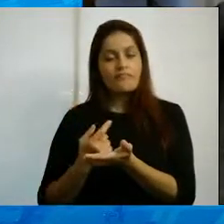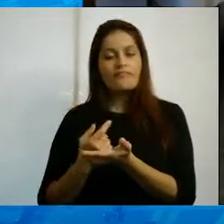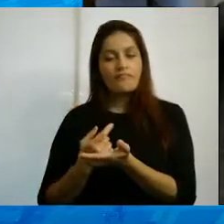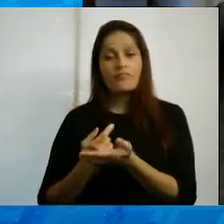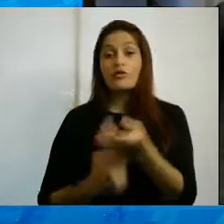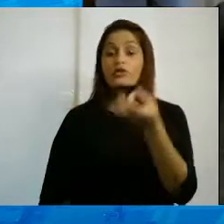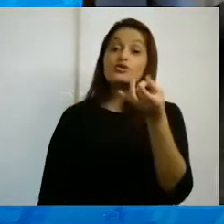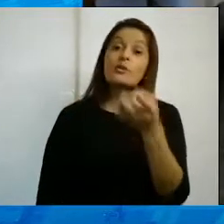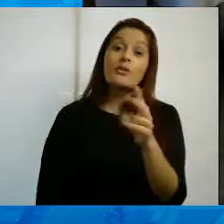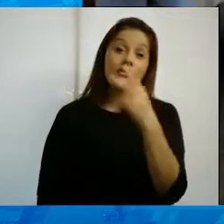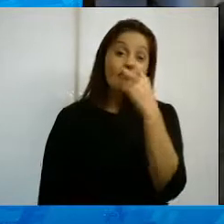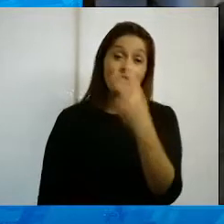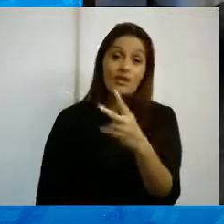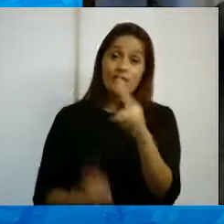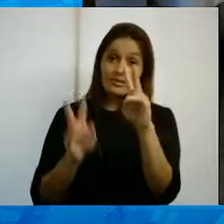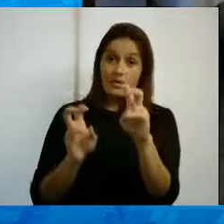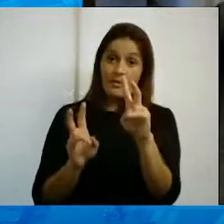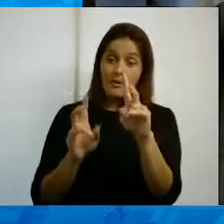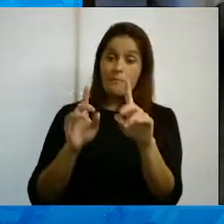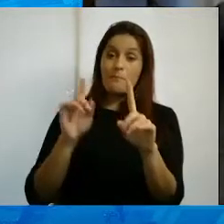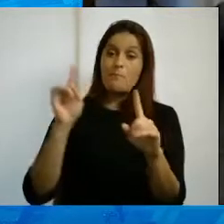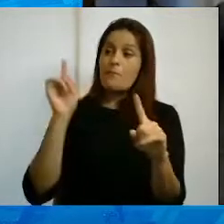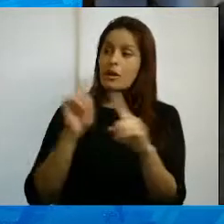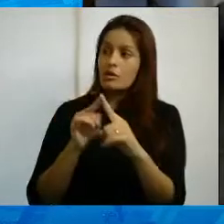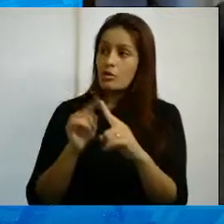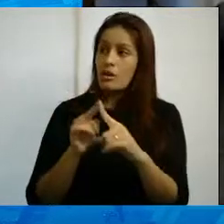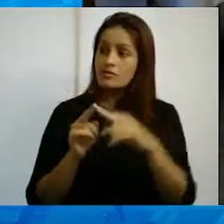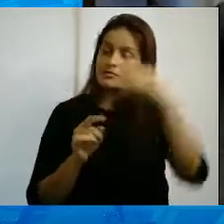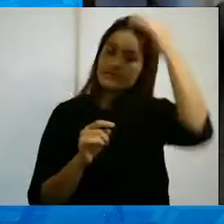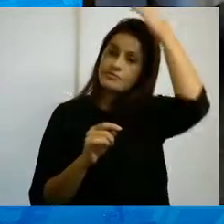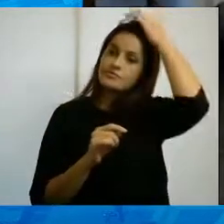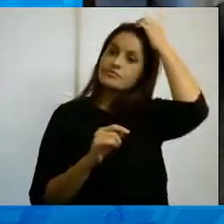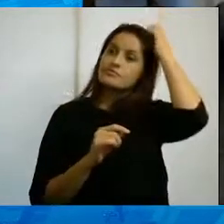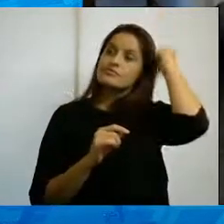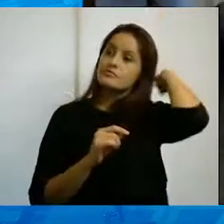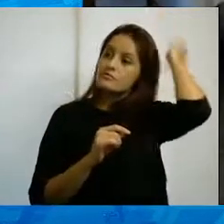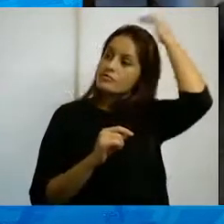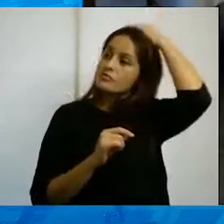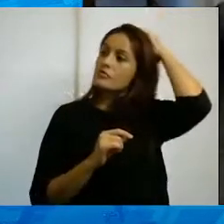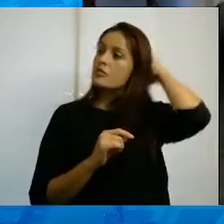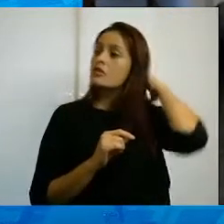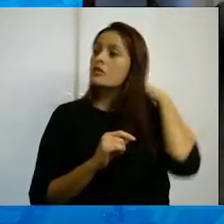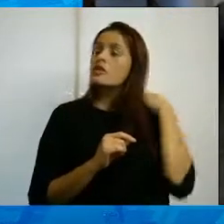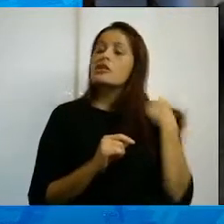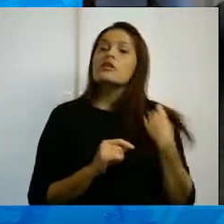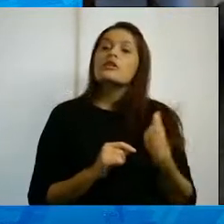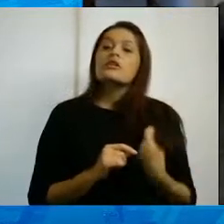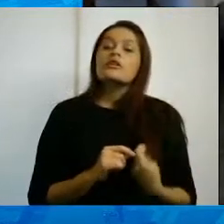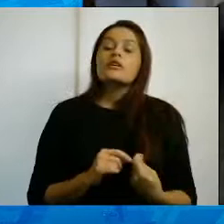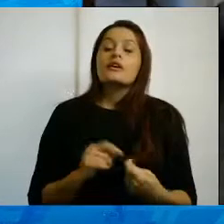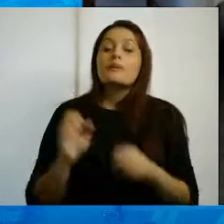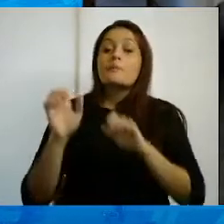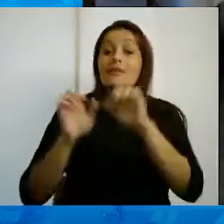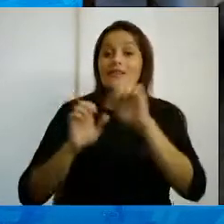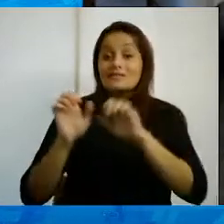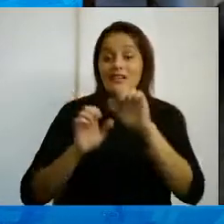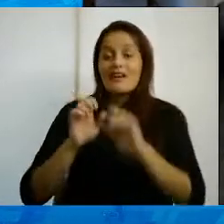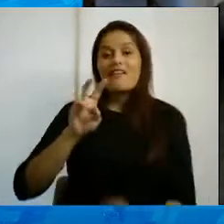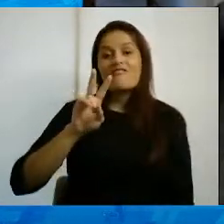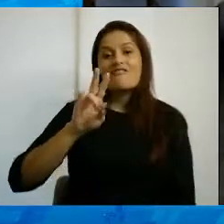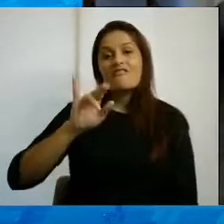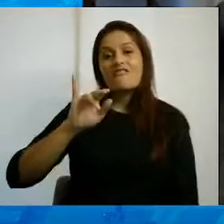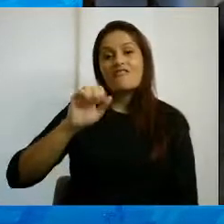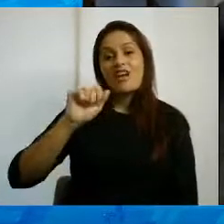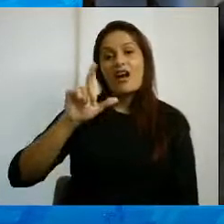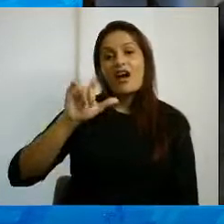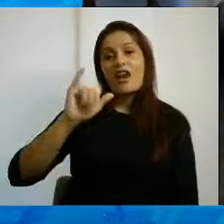viendo la situación en particular, efectivamente la empresa Vialidad y el Hito quedaron de